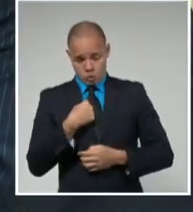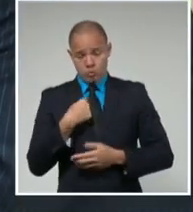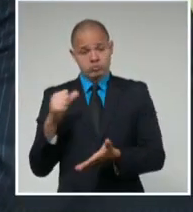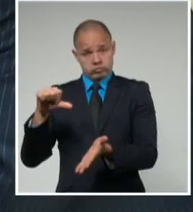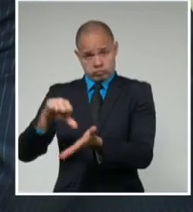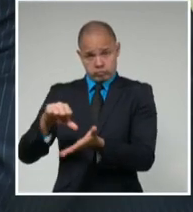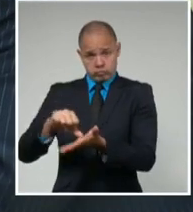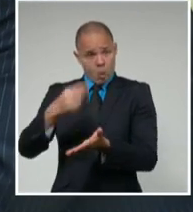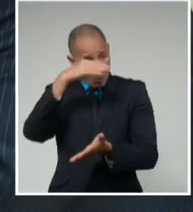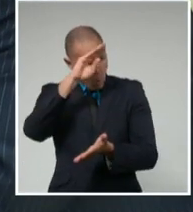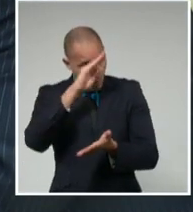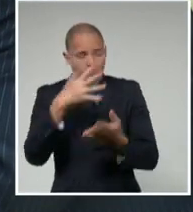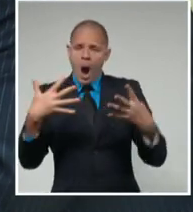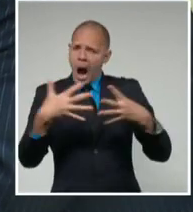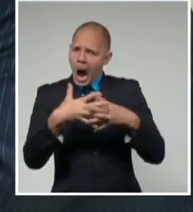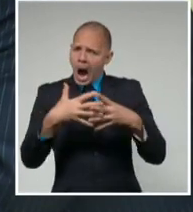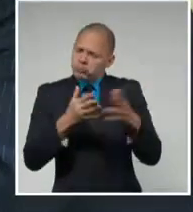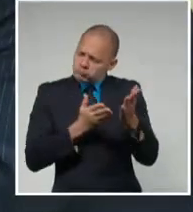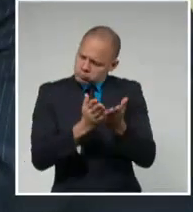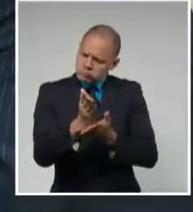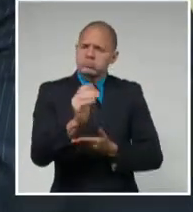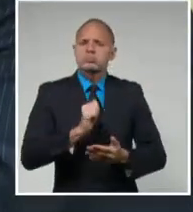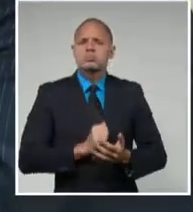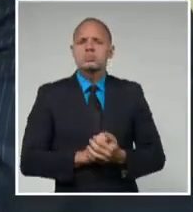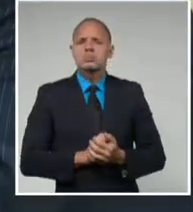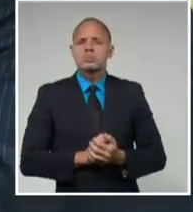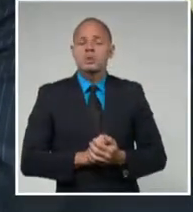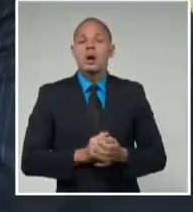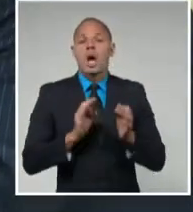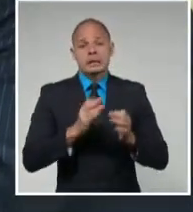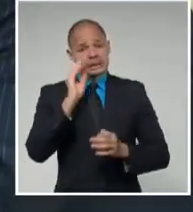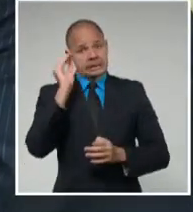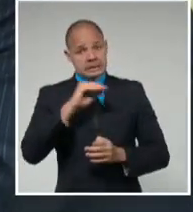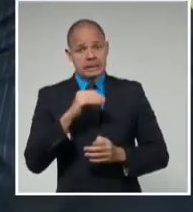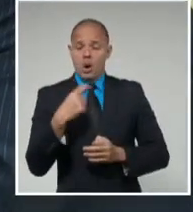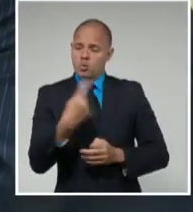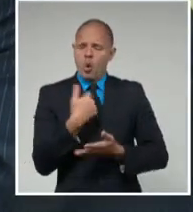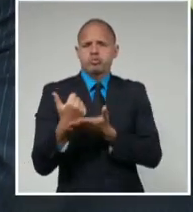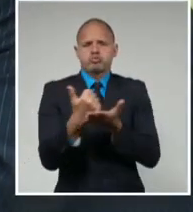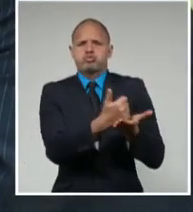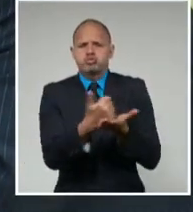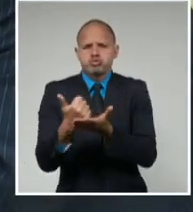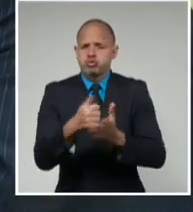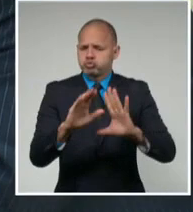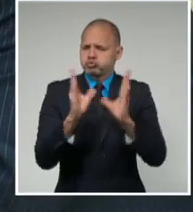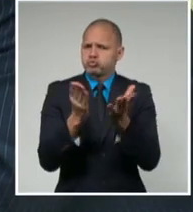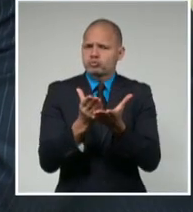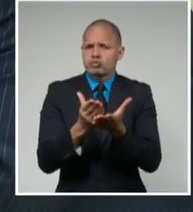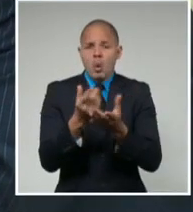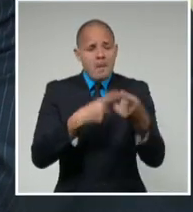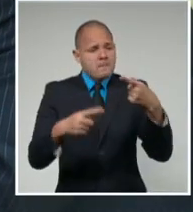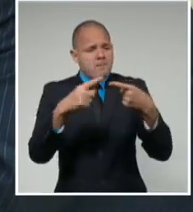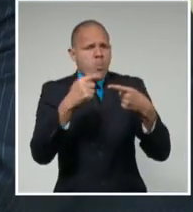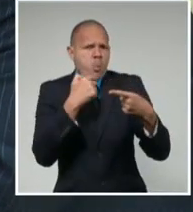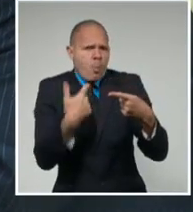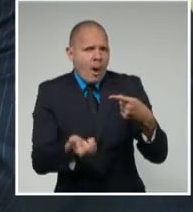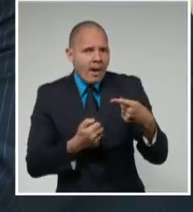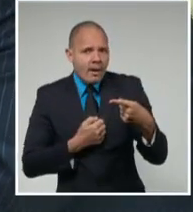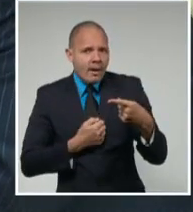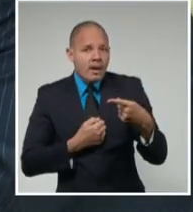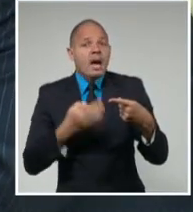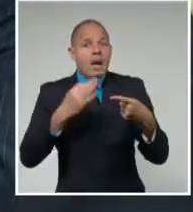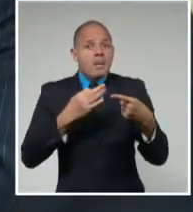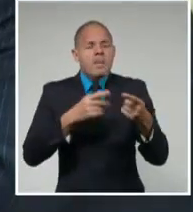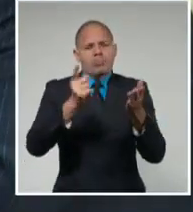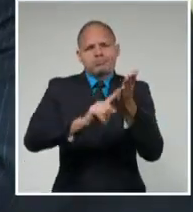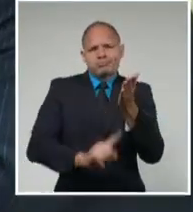difíciles. Estamos seguros que nuestra cooperación en todas las áreas, particularmente en las áreas de